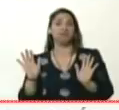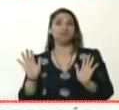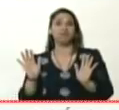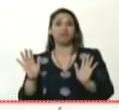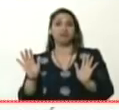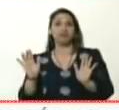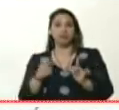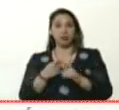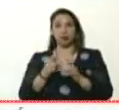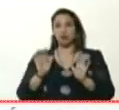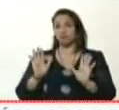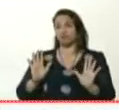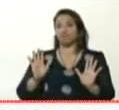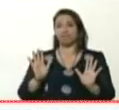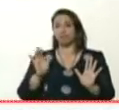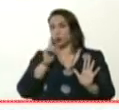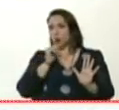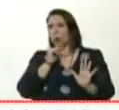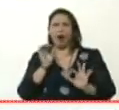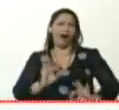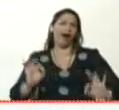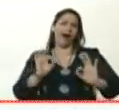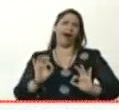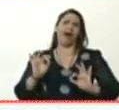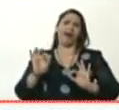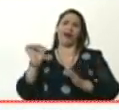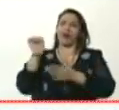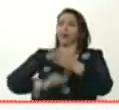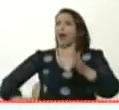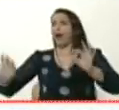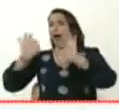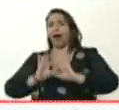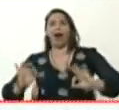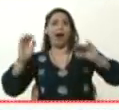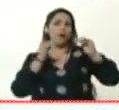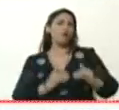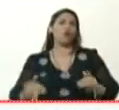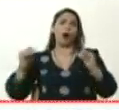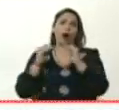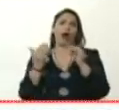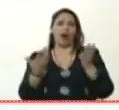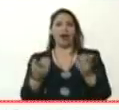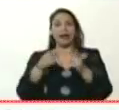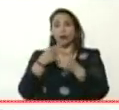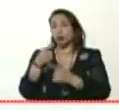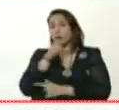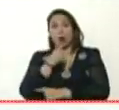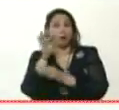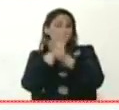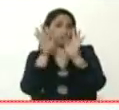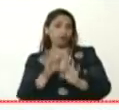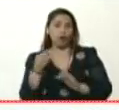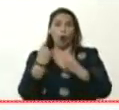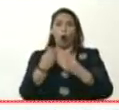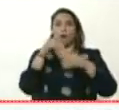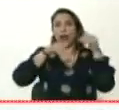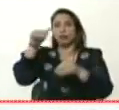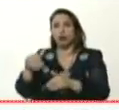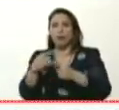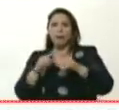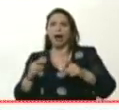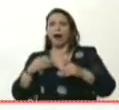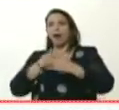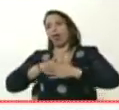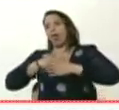Son la nada. Se han convertido en la nada. De manera que nosotros no tenemos que hacer elecciones para complacer a la derecha. No. Eso